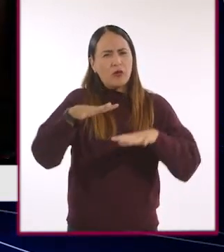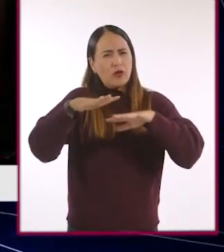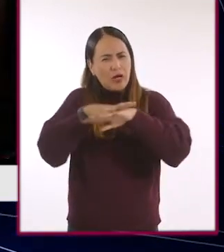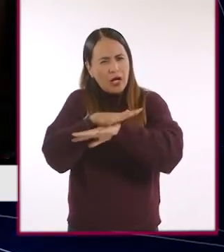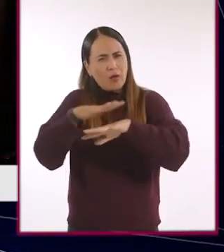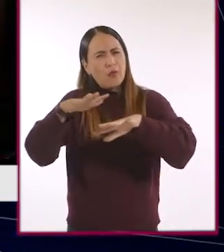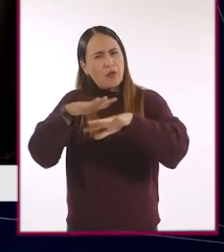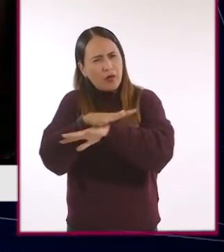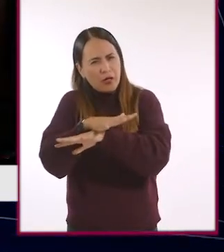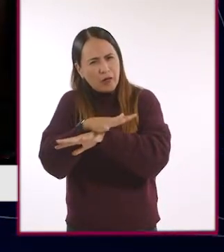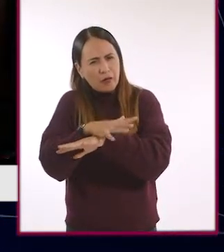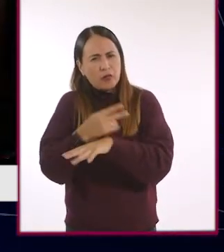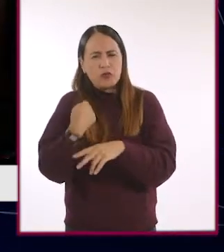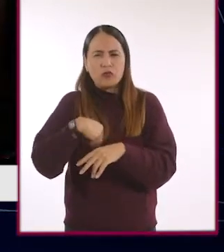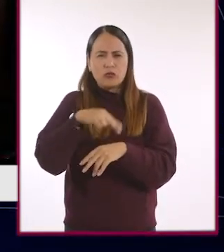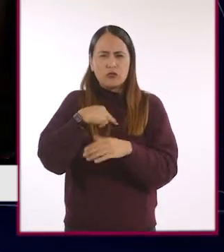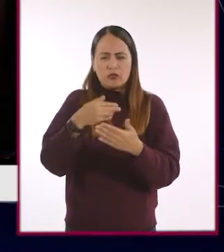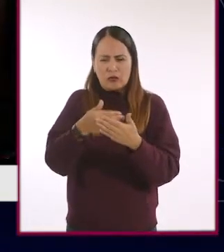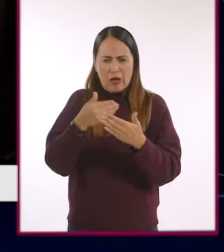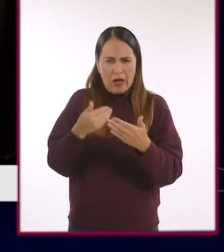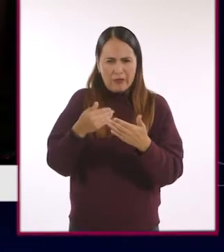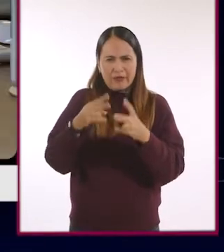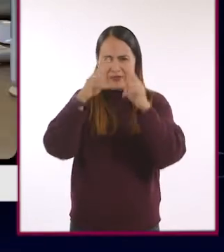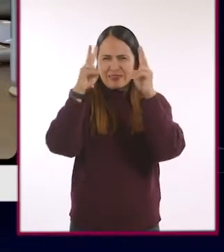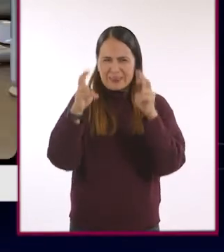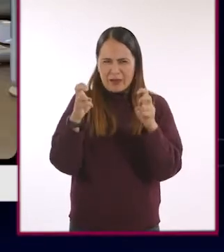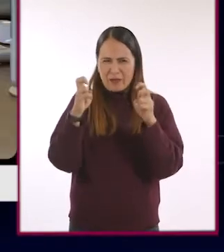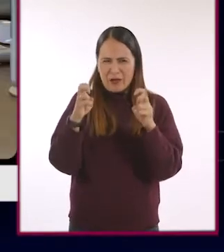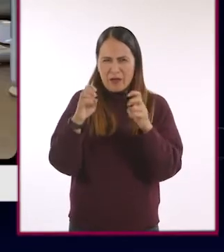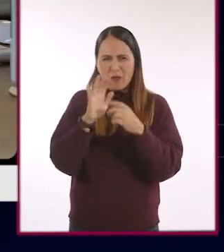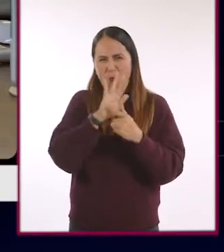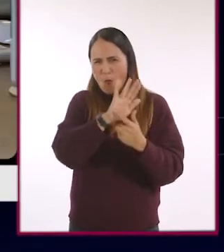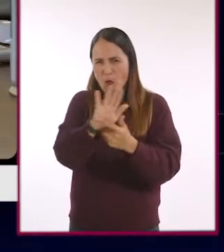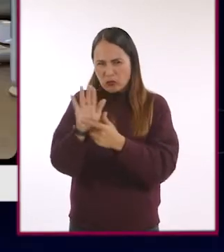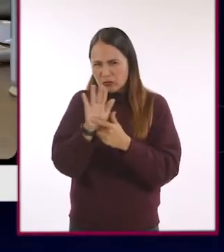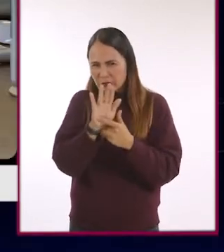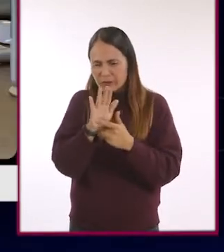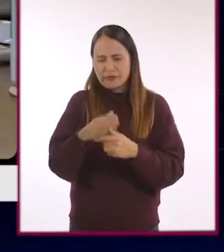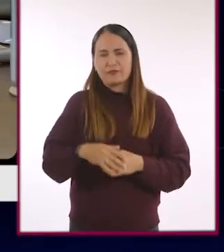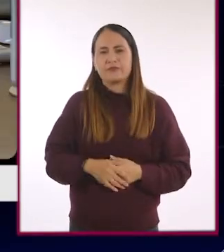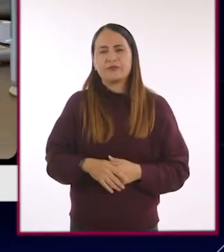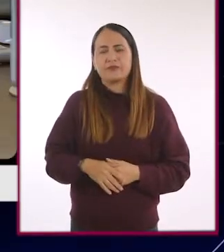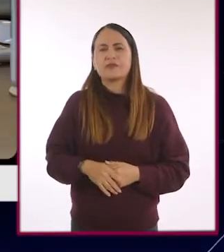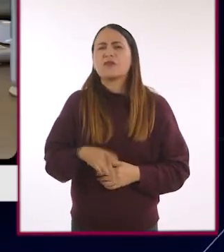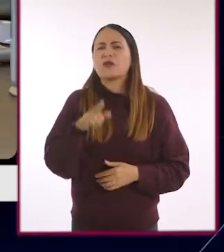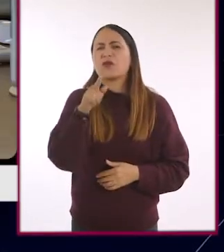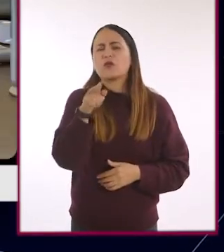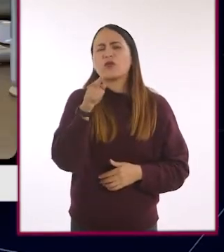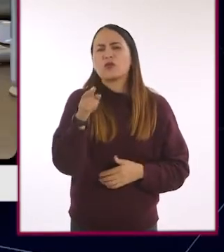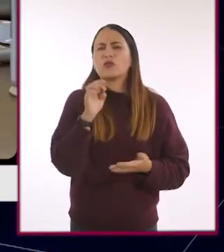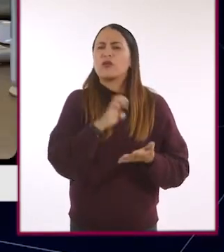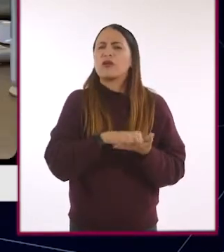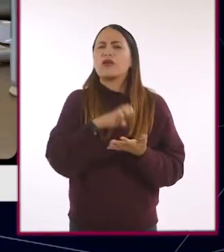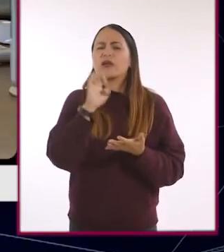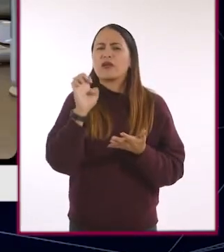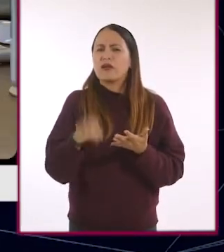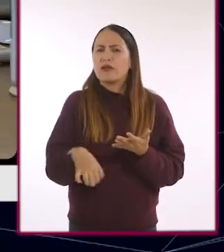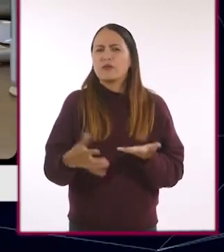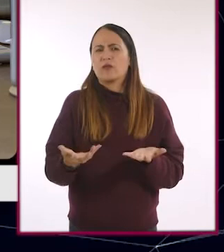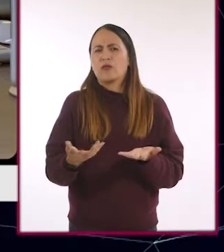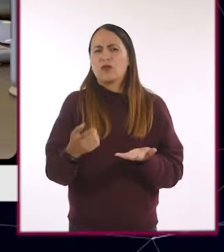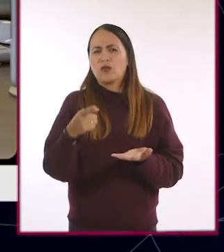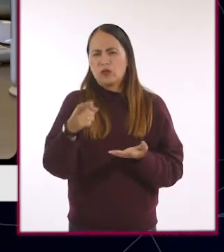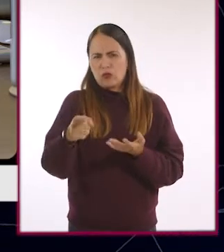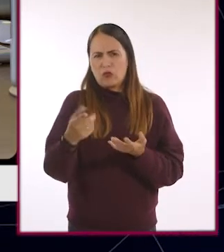evoluciona y el cómo estamos creando este contenido de manera visual. ¿Qué ejemplos tienes? ¿Qué has hecho tú, en los que has trabajado tú, que tengan